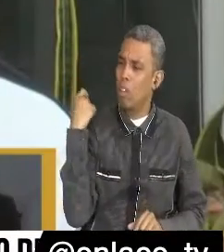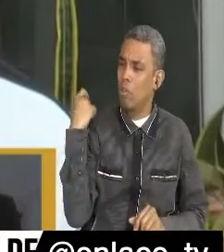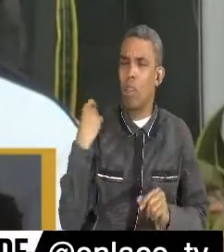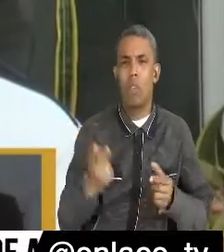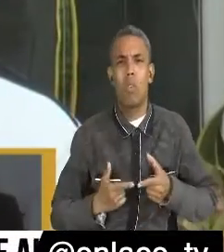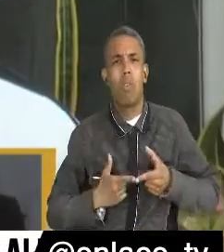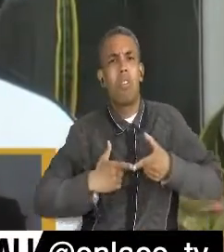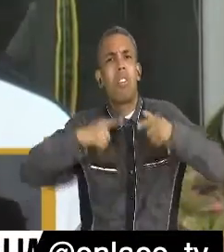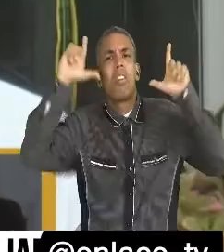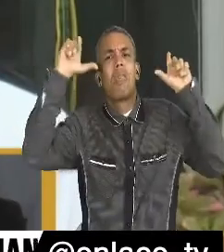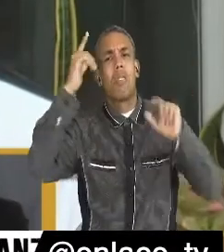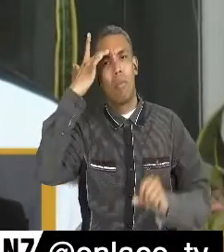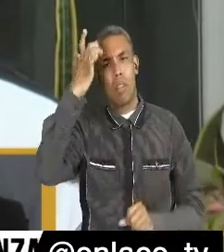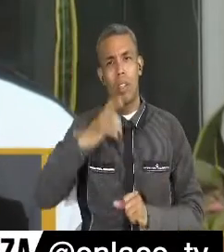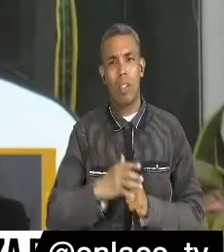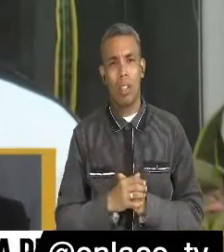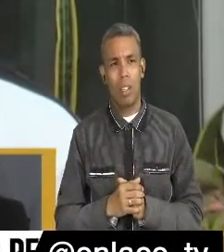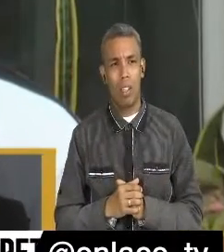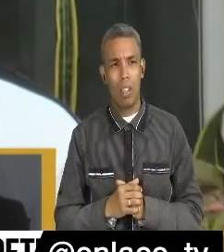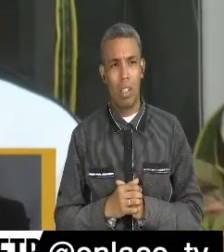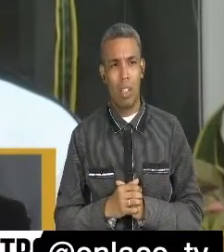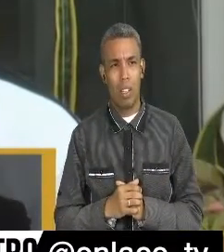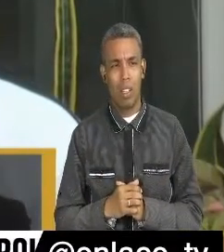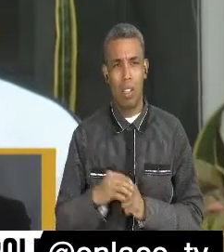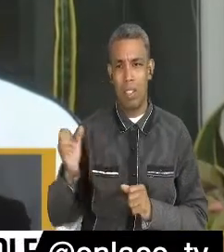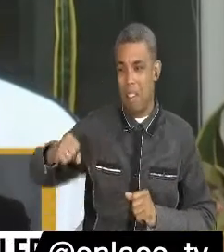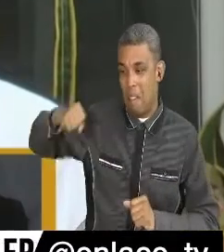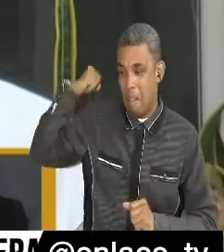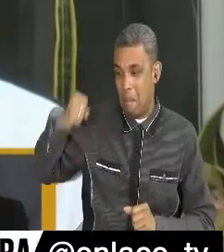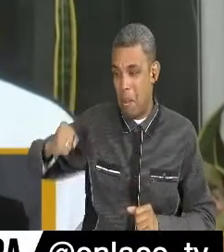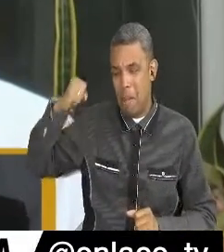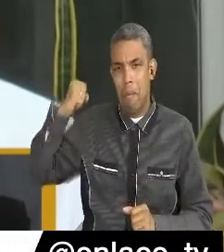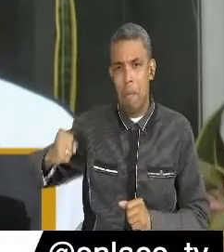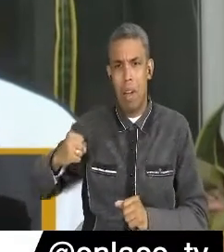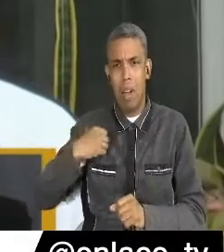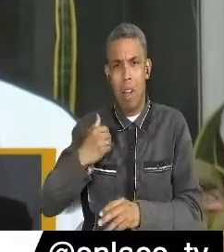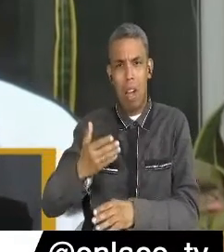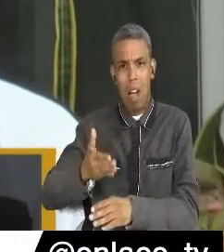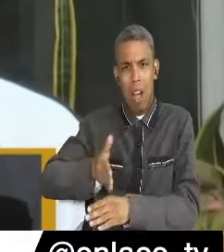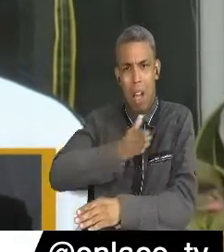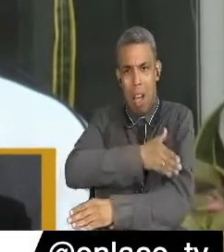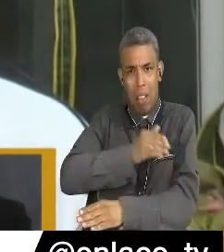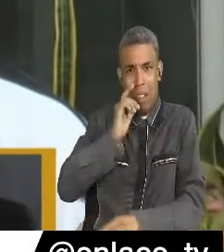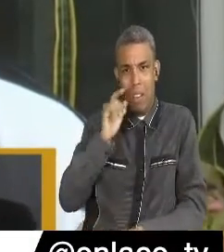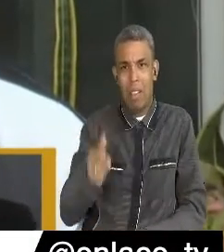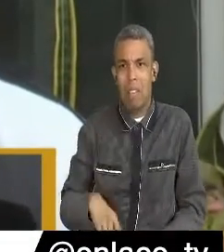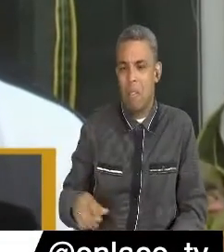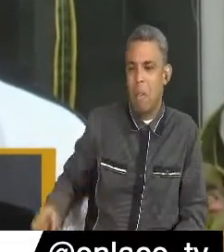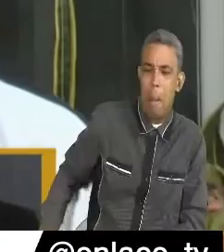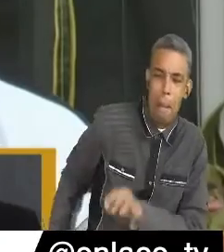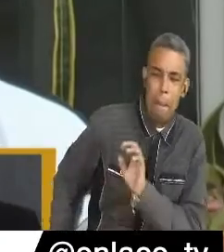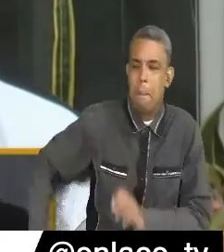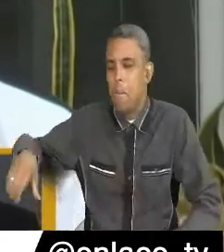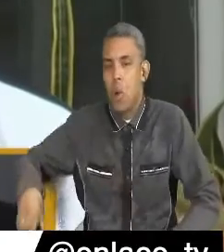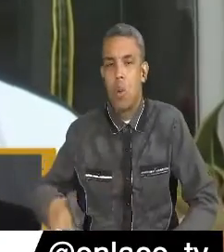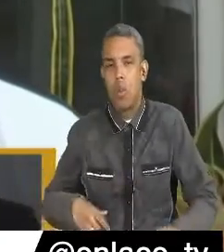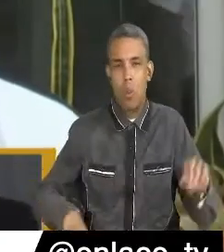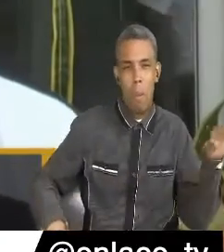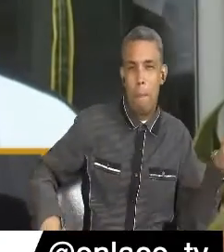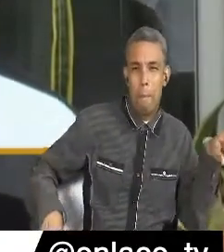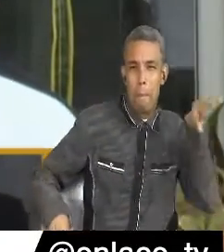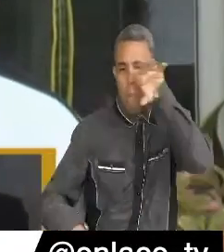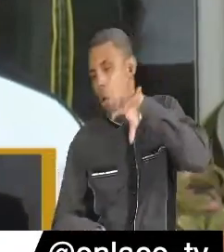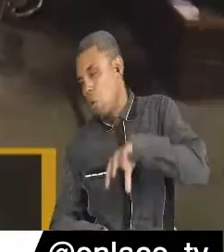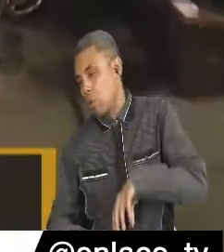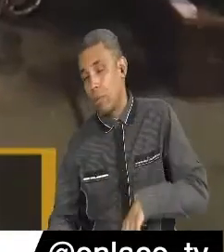¿Cómo lo golpean? Porque antes de matarlo, de meterle las tres puñaladas, le pegaron una patada en la cara y lo rematan en el suelo a puñaladas.